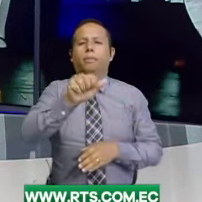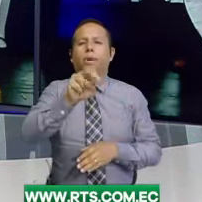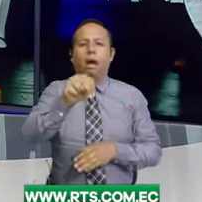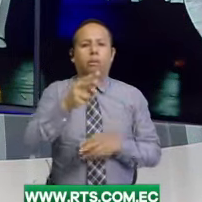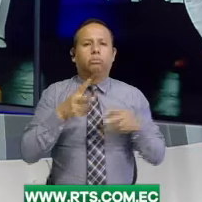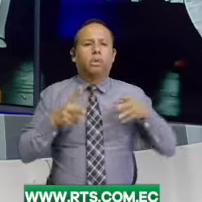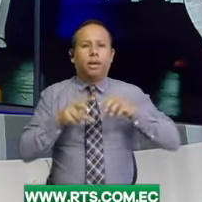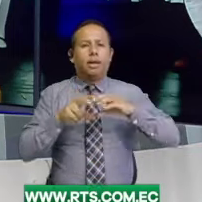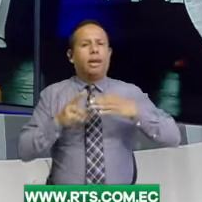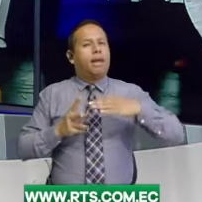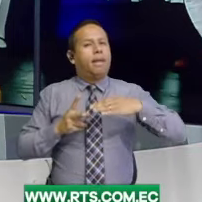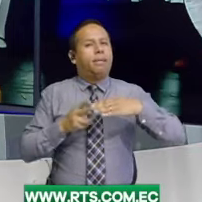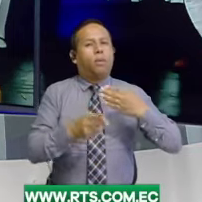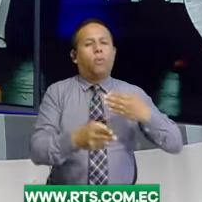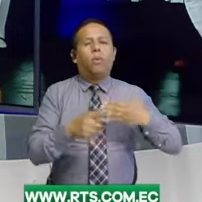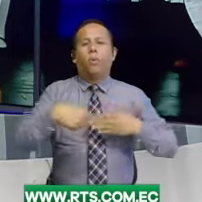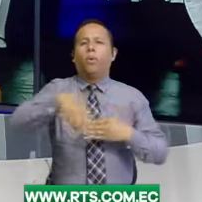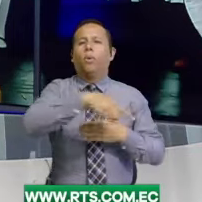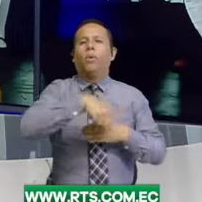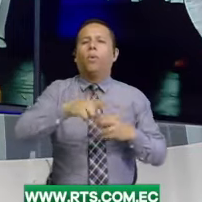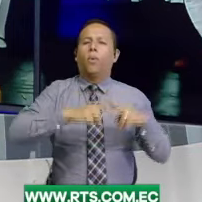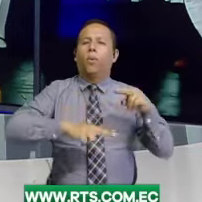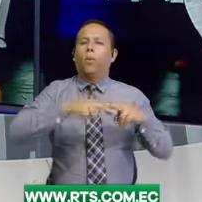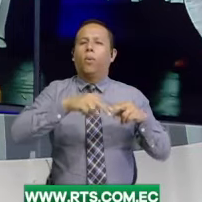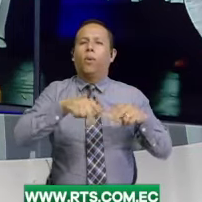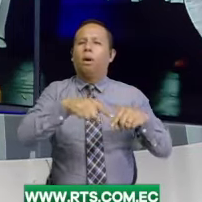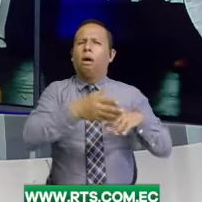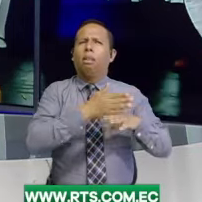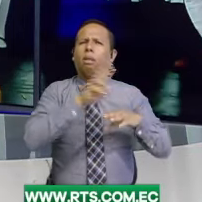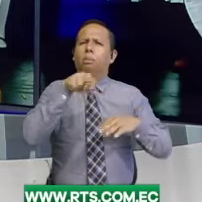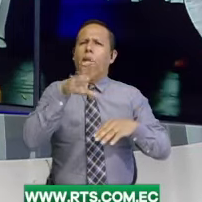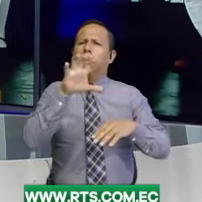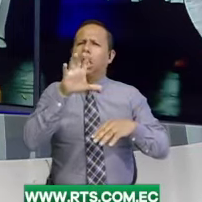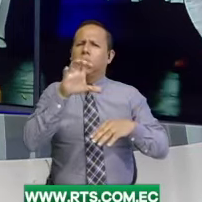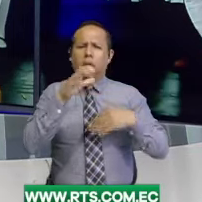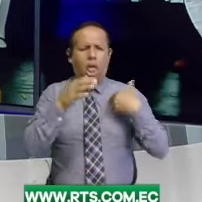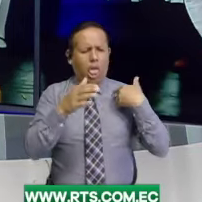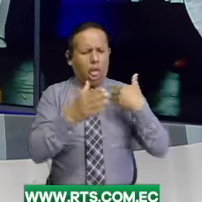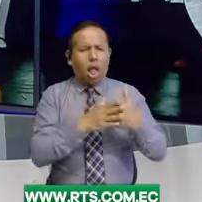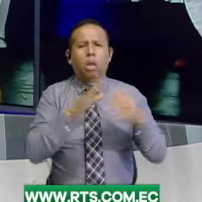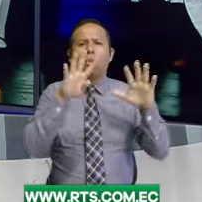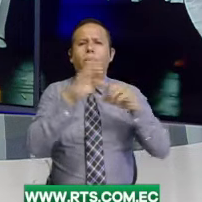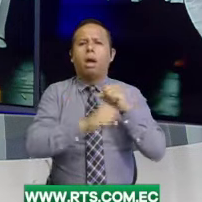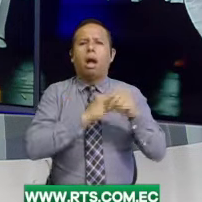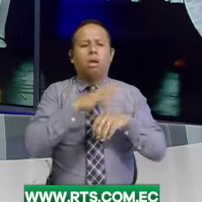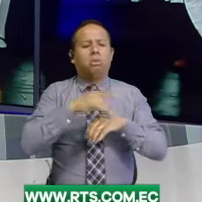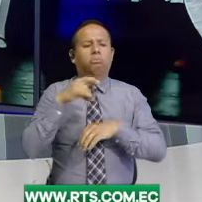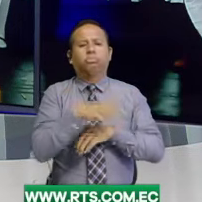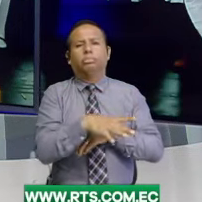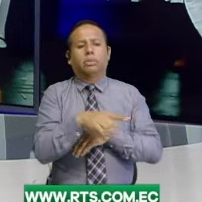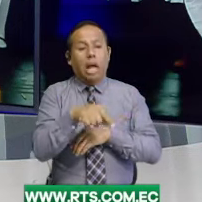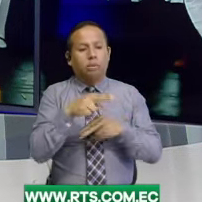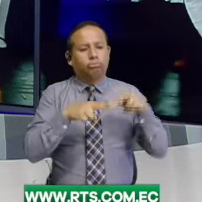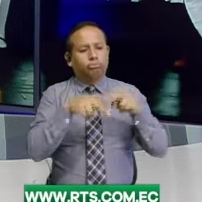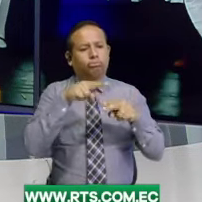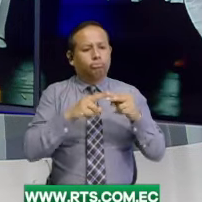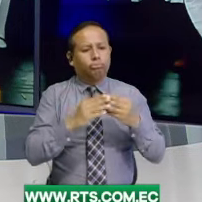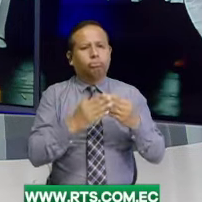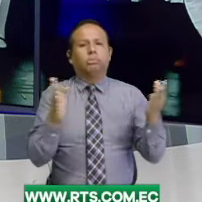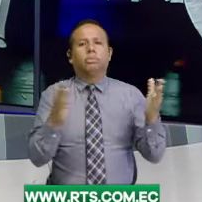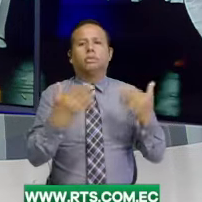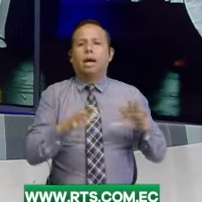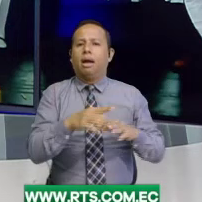educativa cuya construcción inició en el 2015 y estuvo 9 años abandonada. En el marco de este